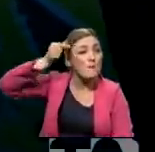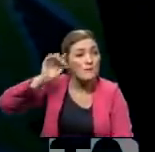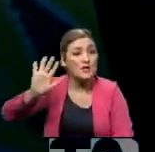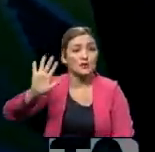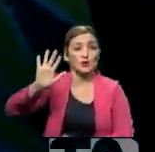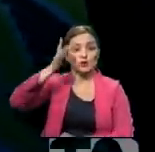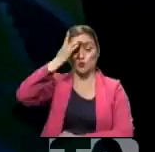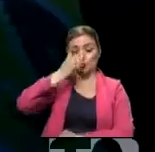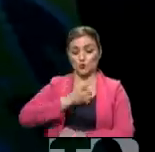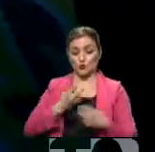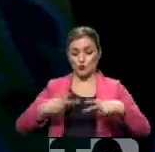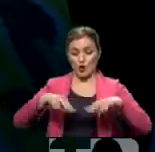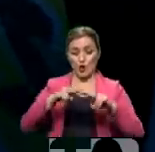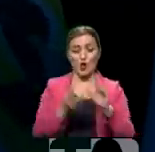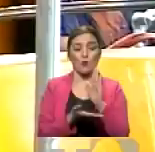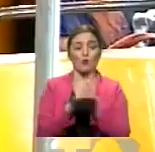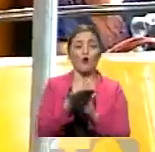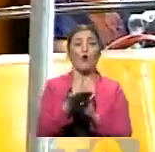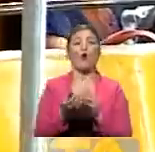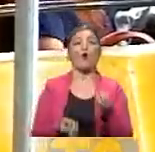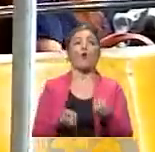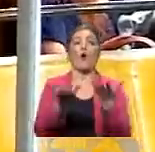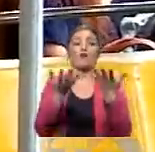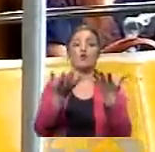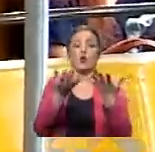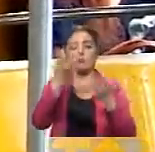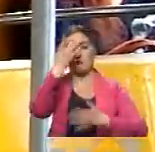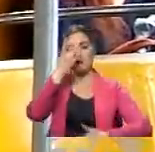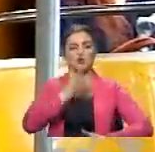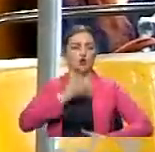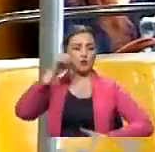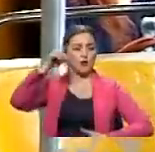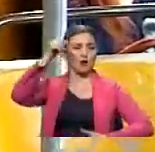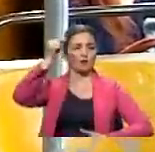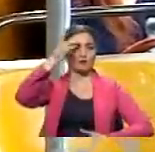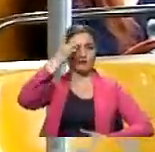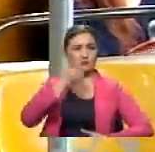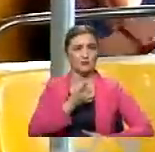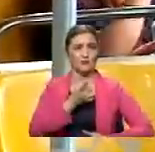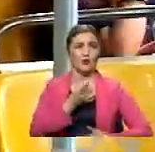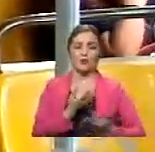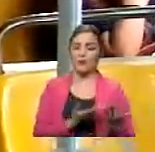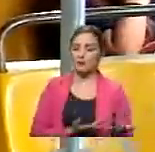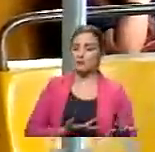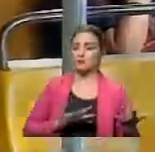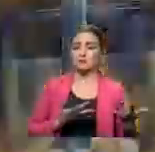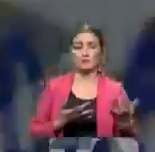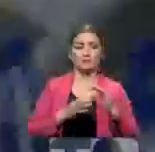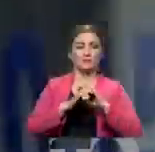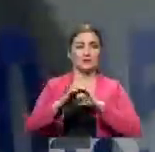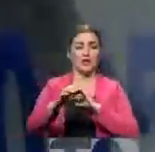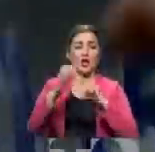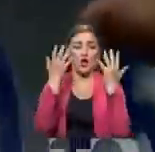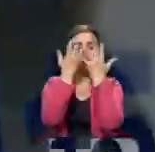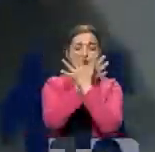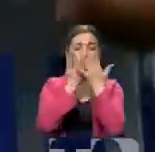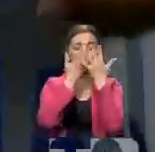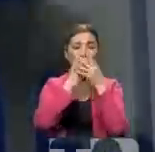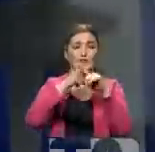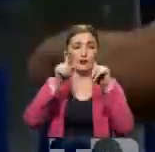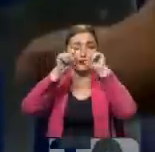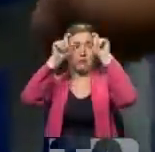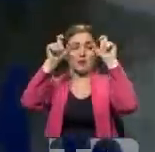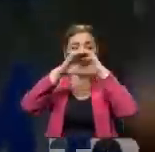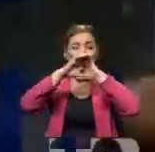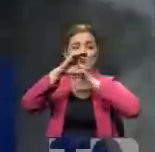de fijar el nuevo costo de los pasajes. Pero mientras las decisiones llegan en las calles, hay confusión. Varias